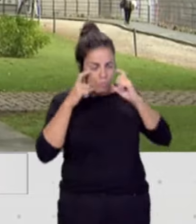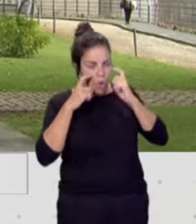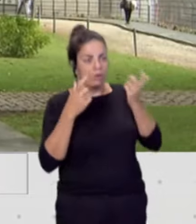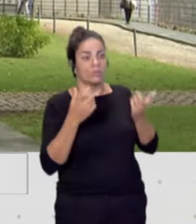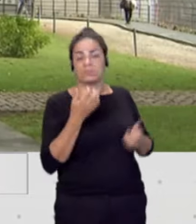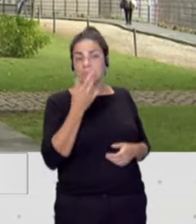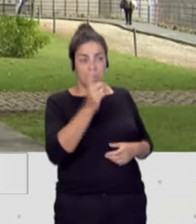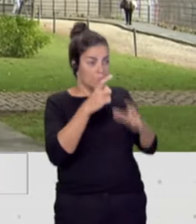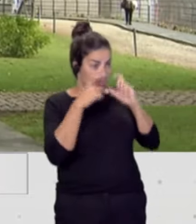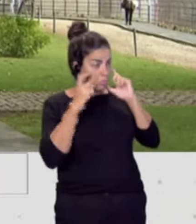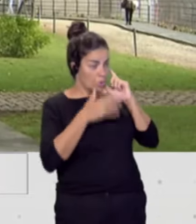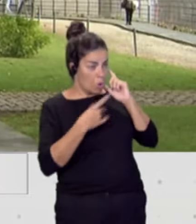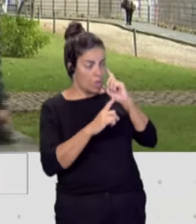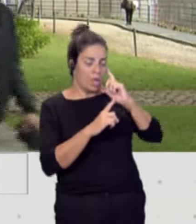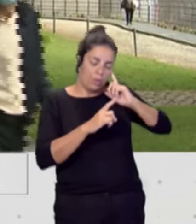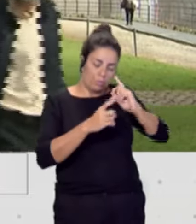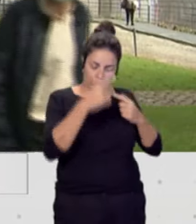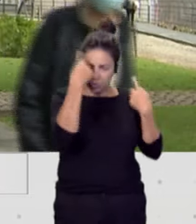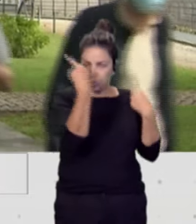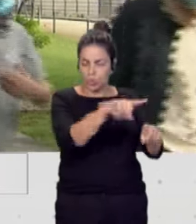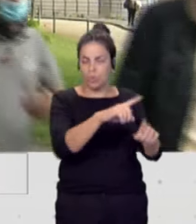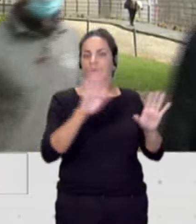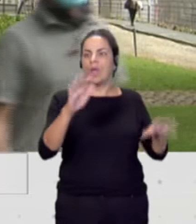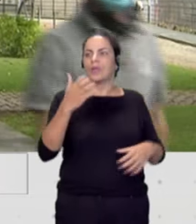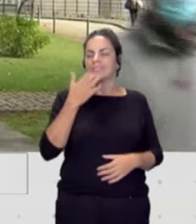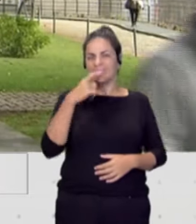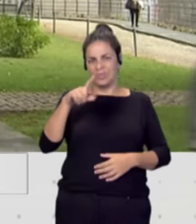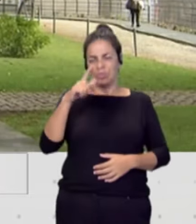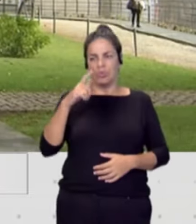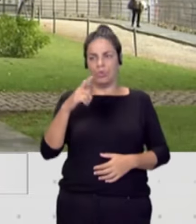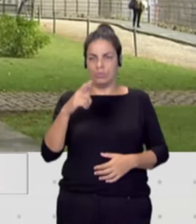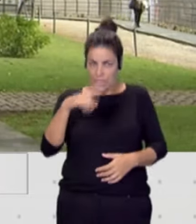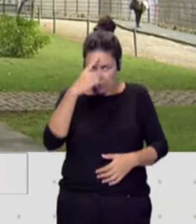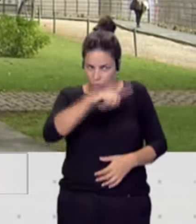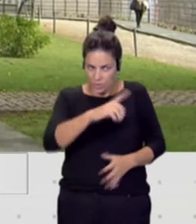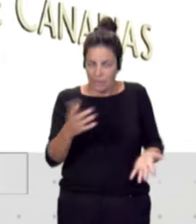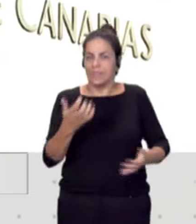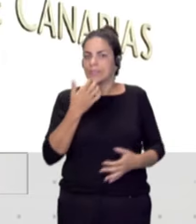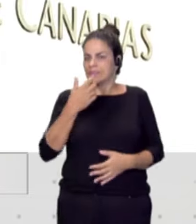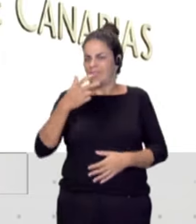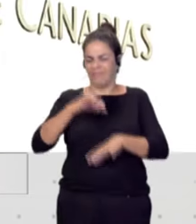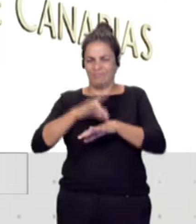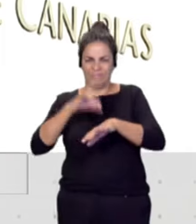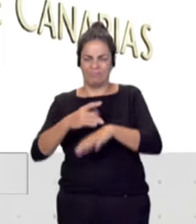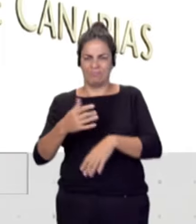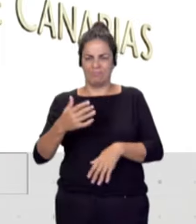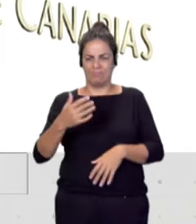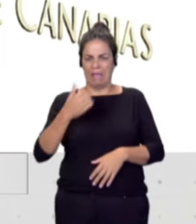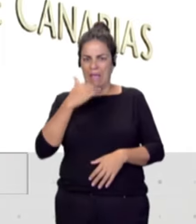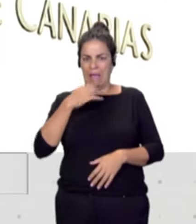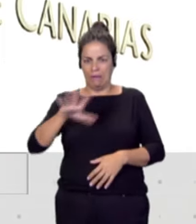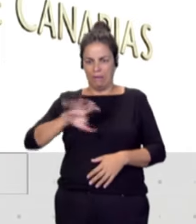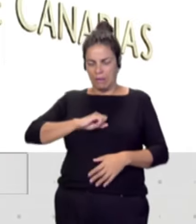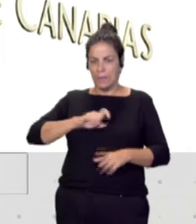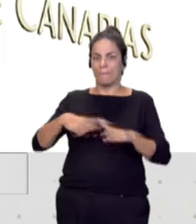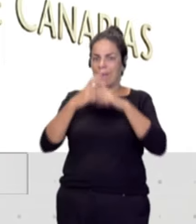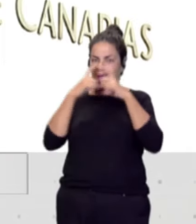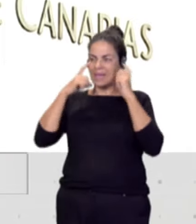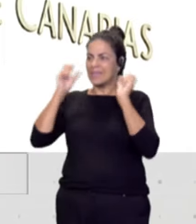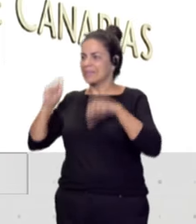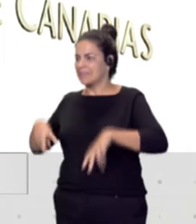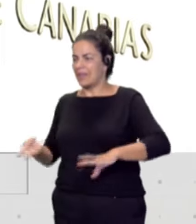Pero es verdad, no te montes en una guagua si encima tienes, y tú lo sabes, cualquier enfermedad y vaya sin mascarilla. Sí, también